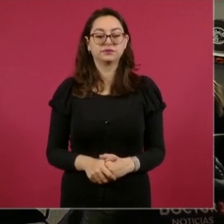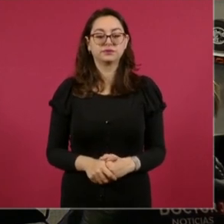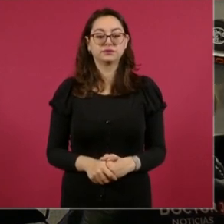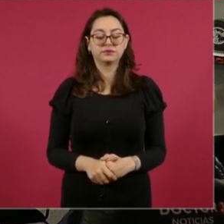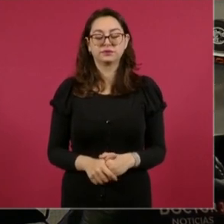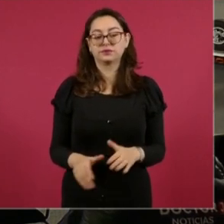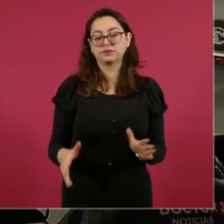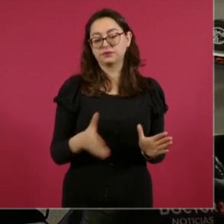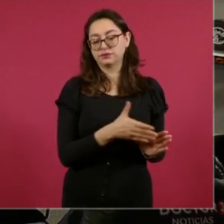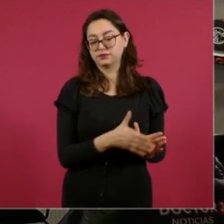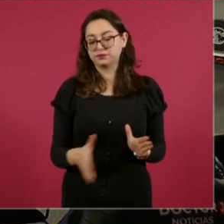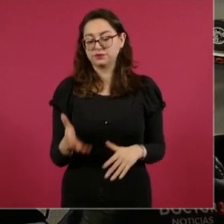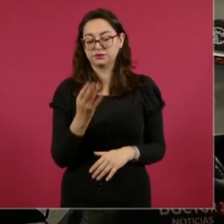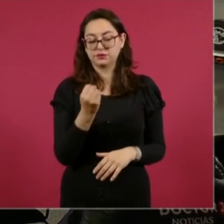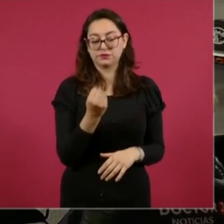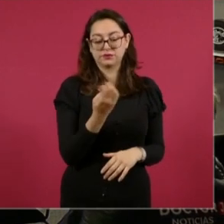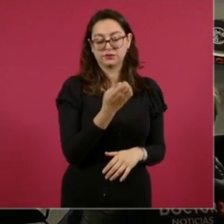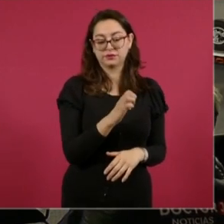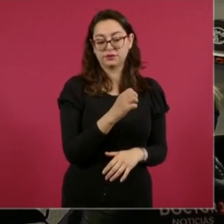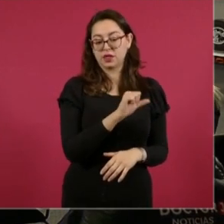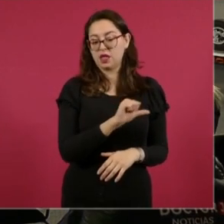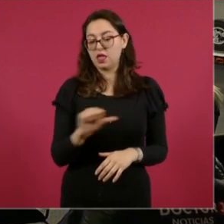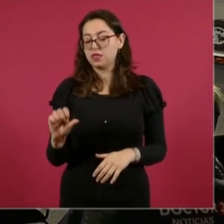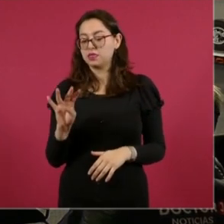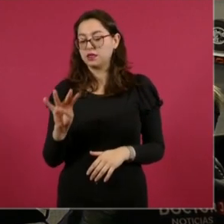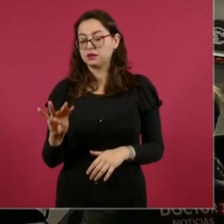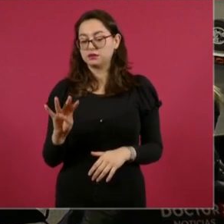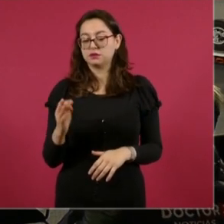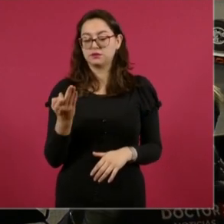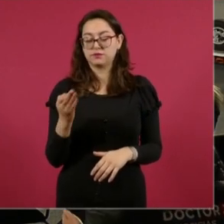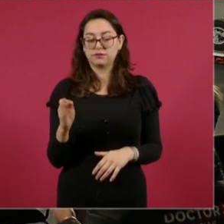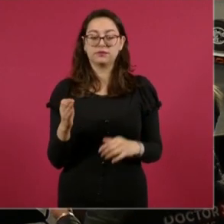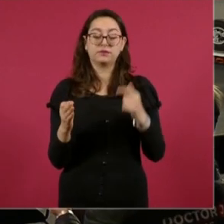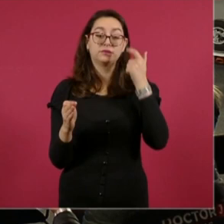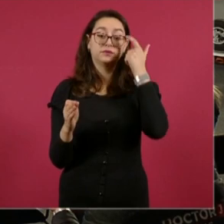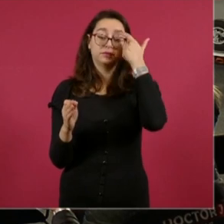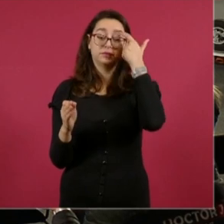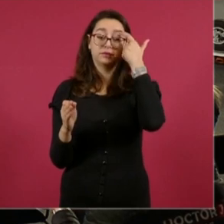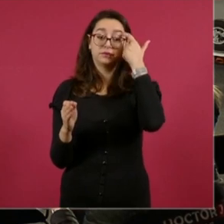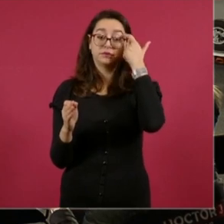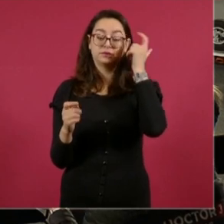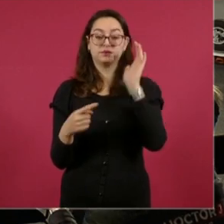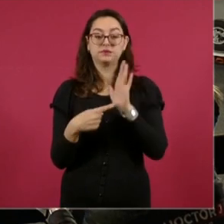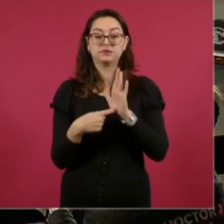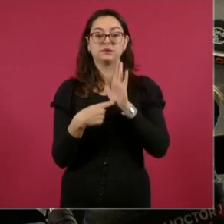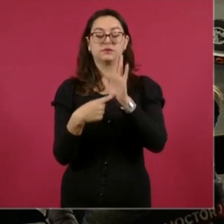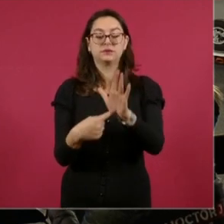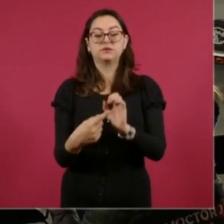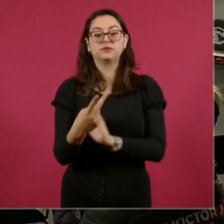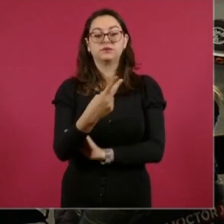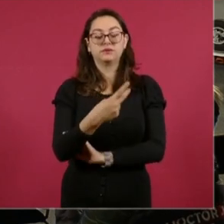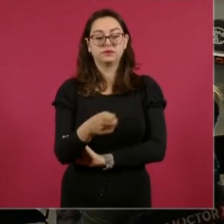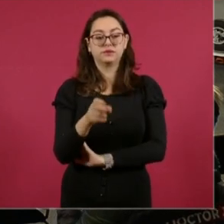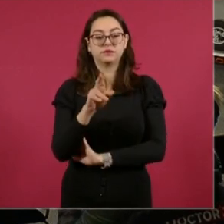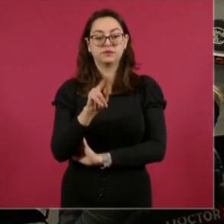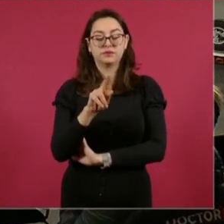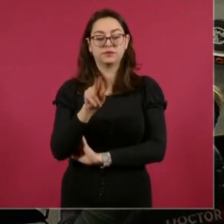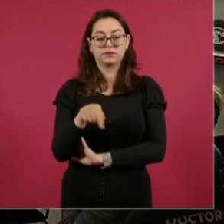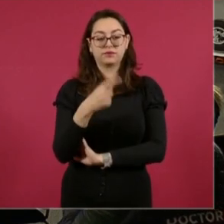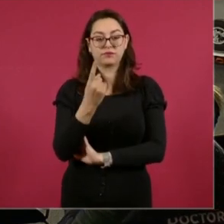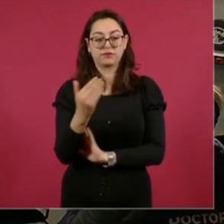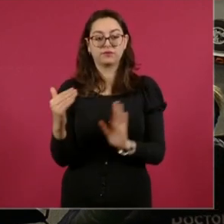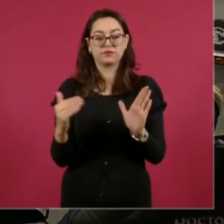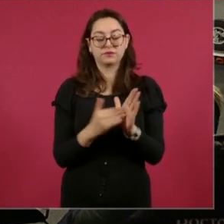en el periodo del 9 de enero al 19 de febrero, que es lo que estamos informando, se mantuvieron